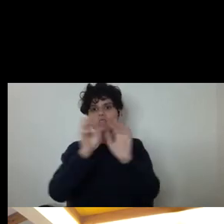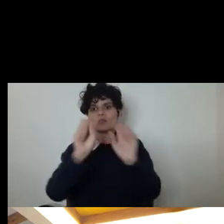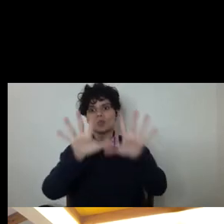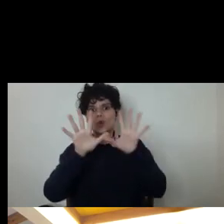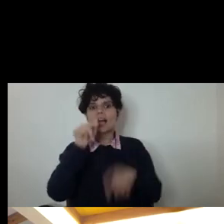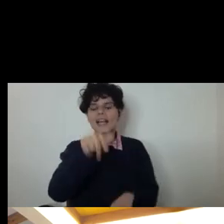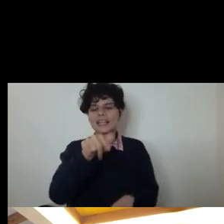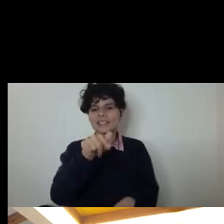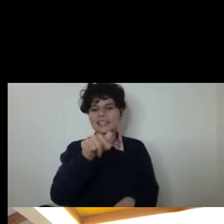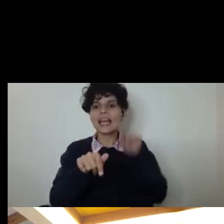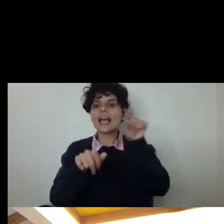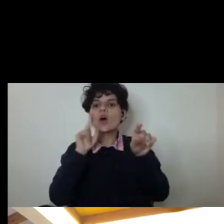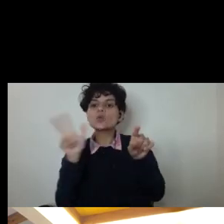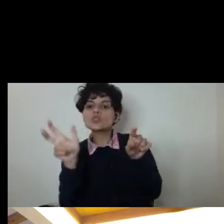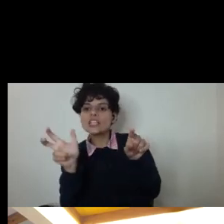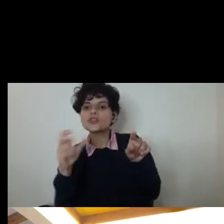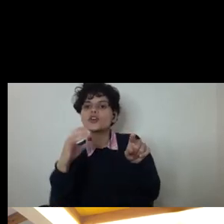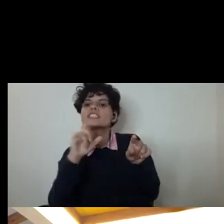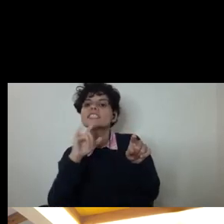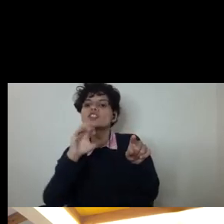sensor citoplasmático. Esta otra...